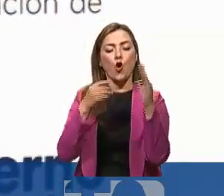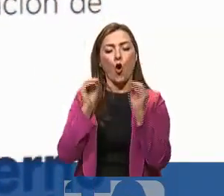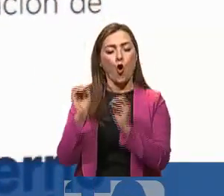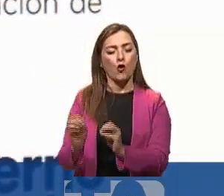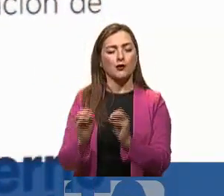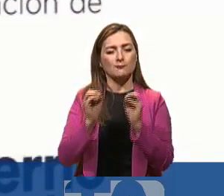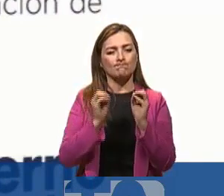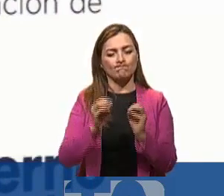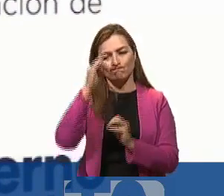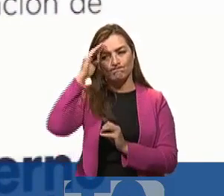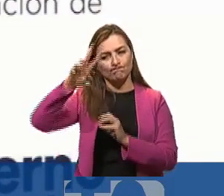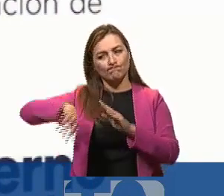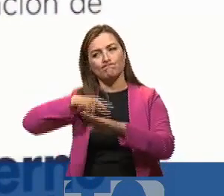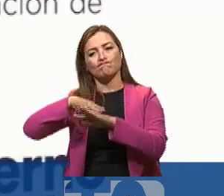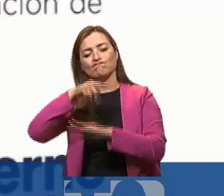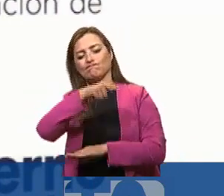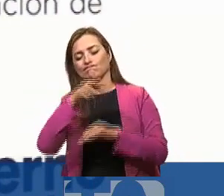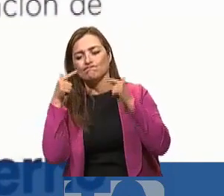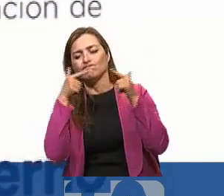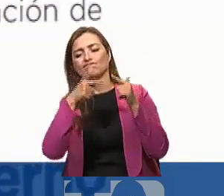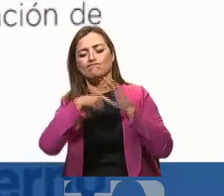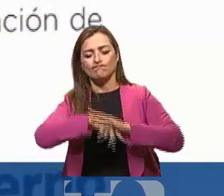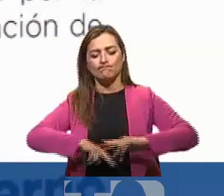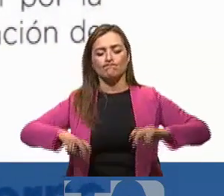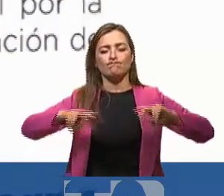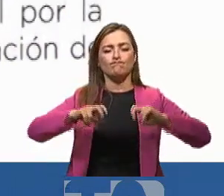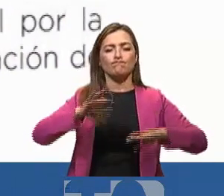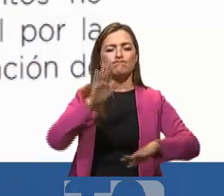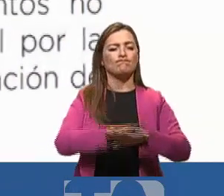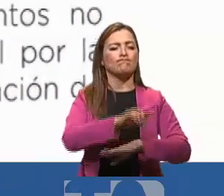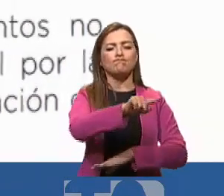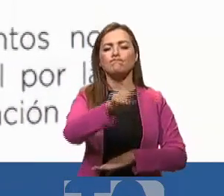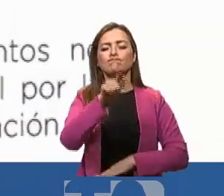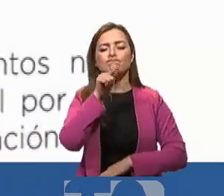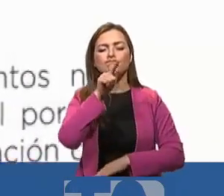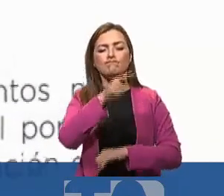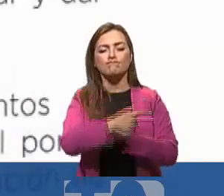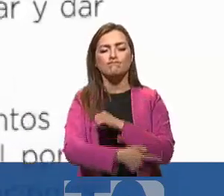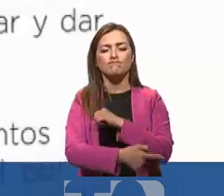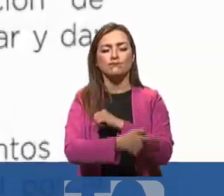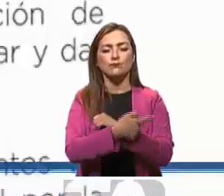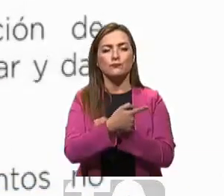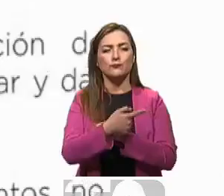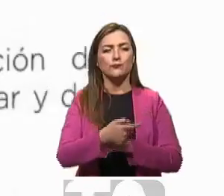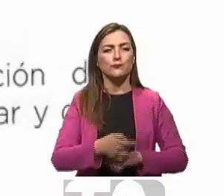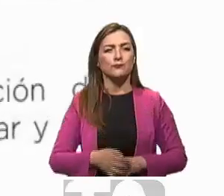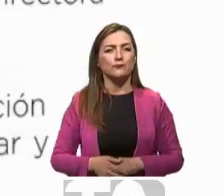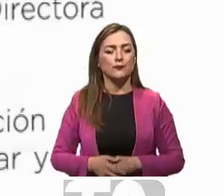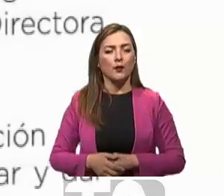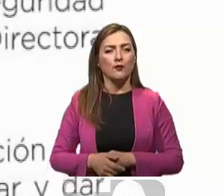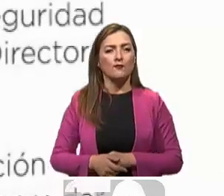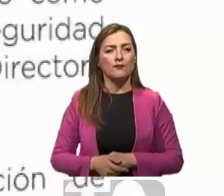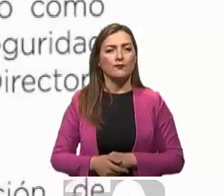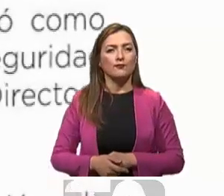Policía Nacional, con la finalidad de investigar y dar con los responsables.